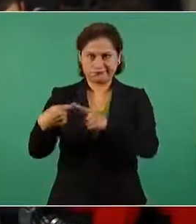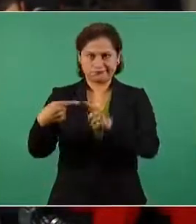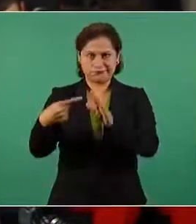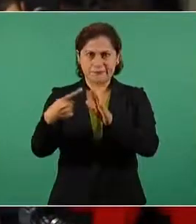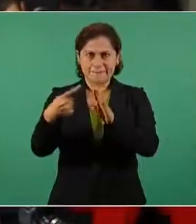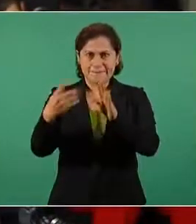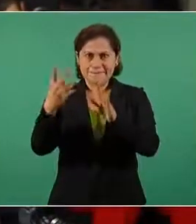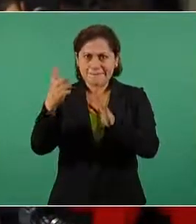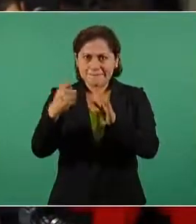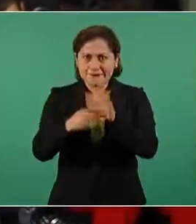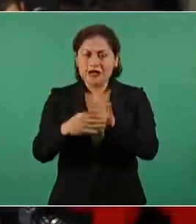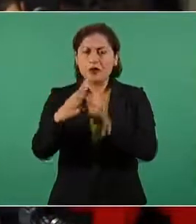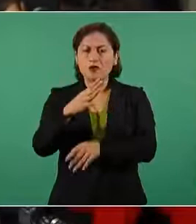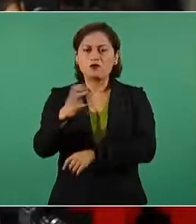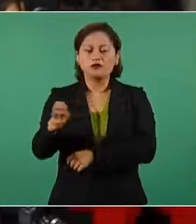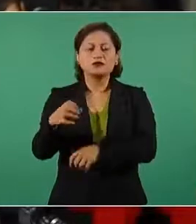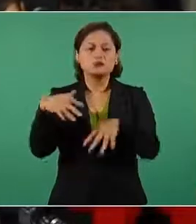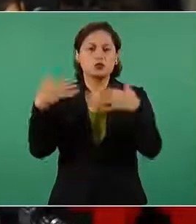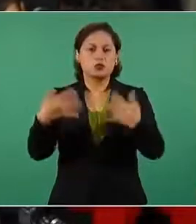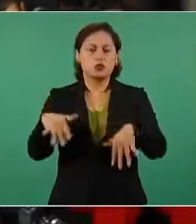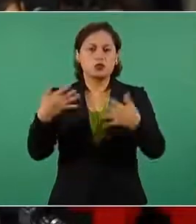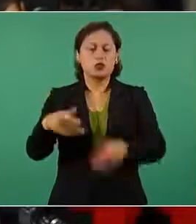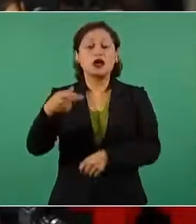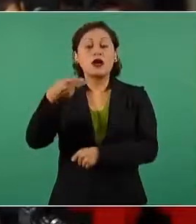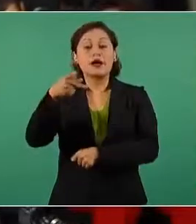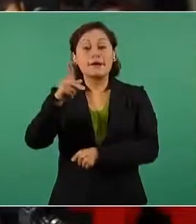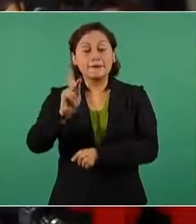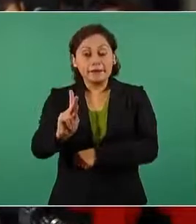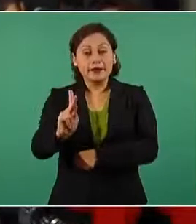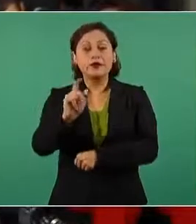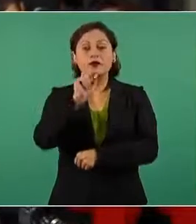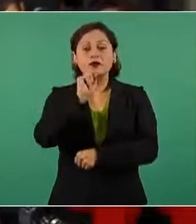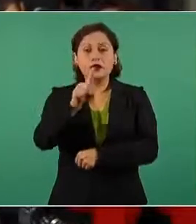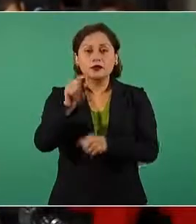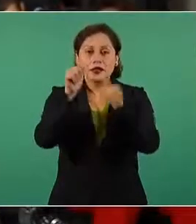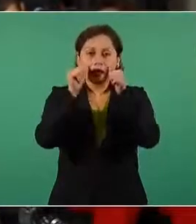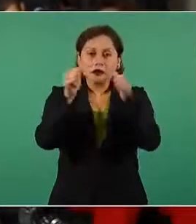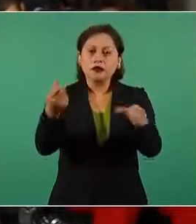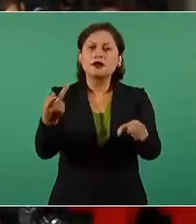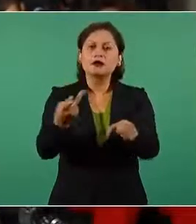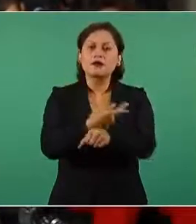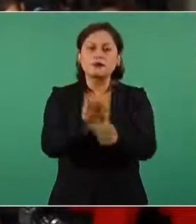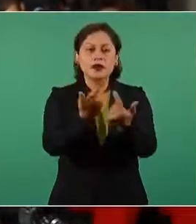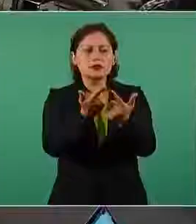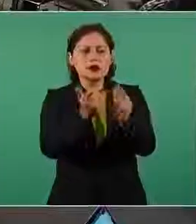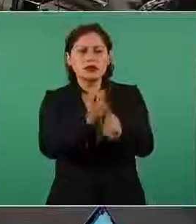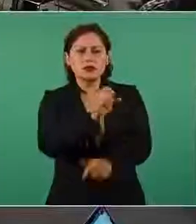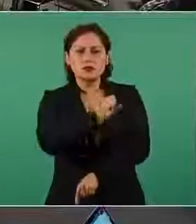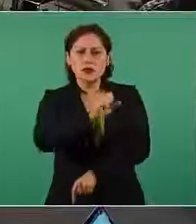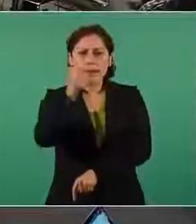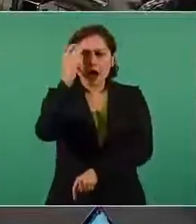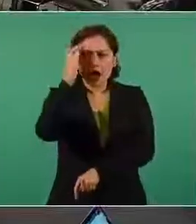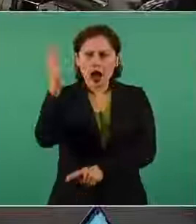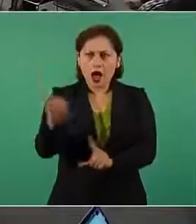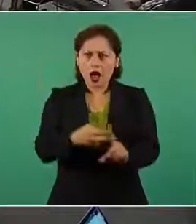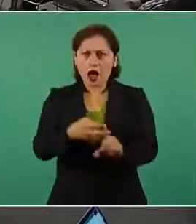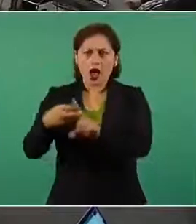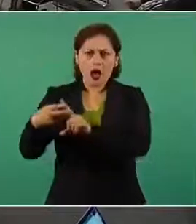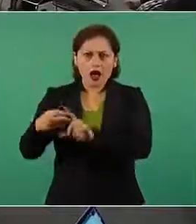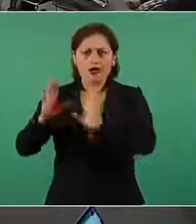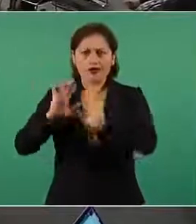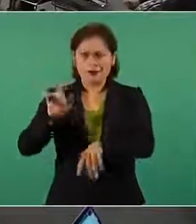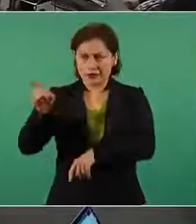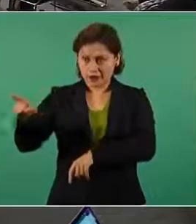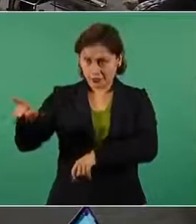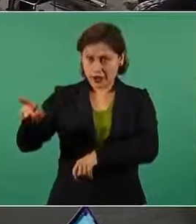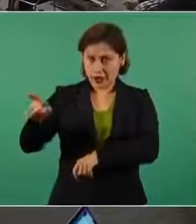1,400, pero sobre todo para combatir a los grupos de la delincuencia cuando se tienen detectados por parte de la propia Fiscalía de